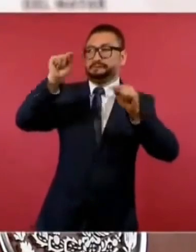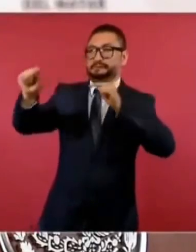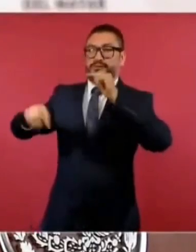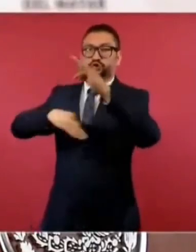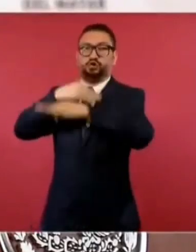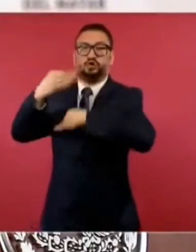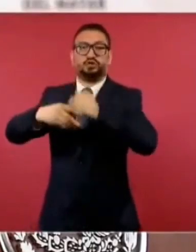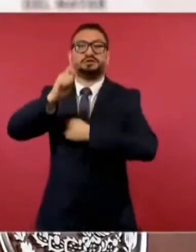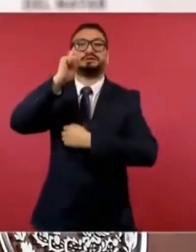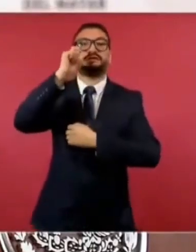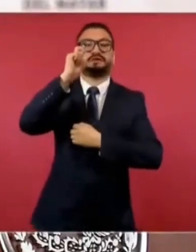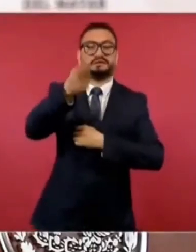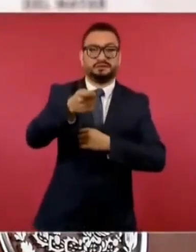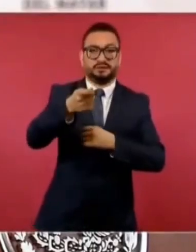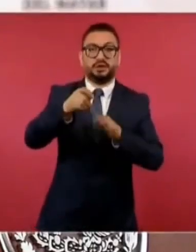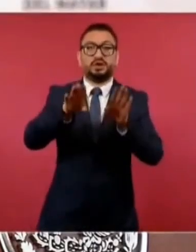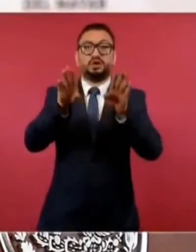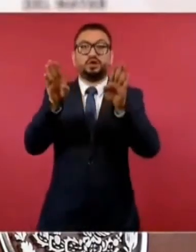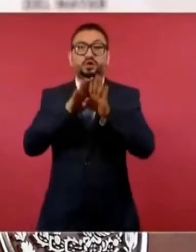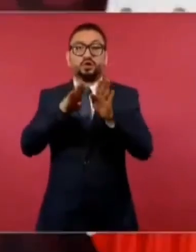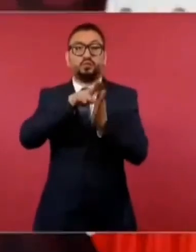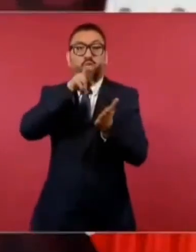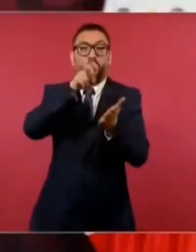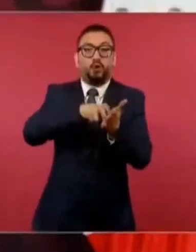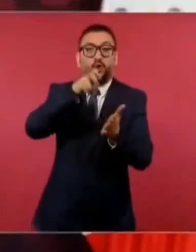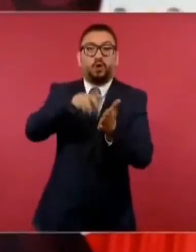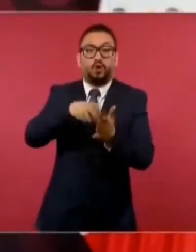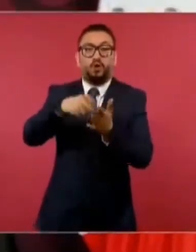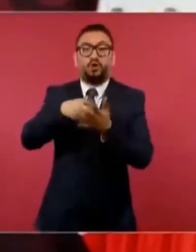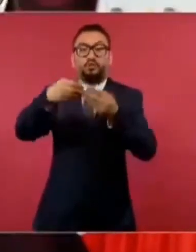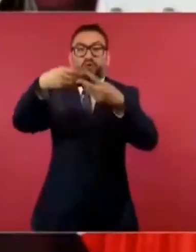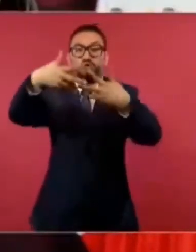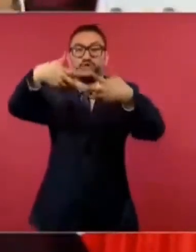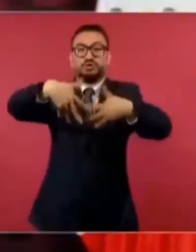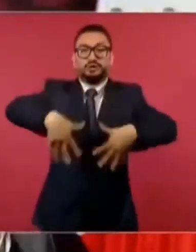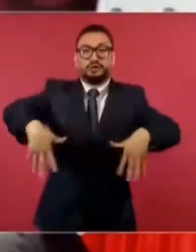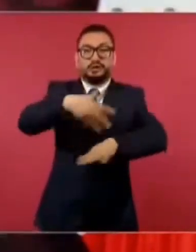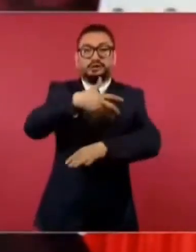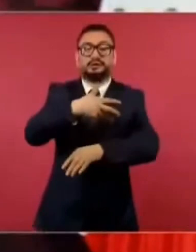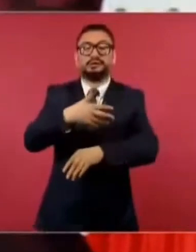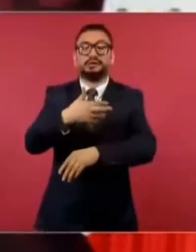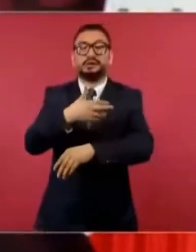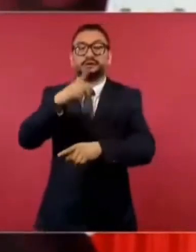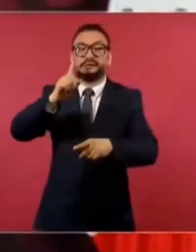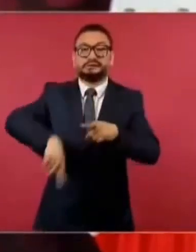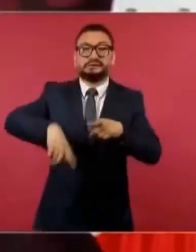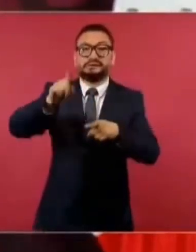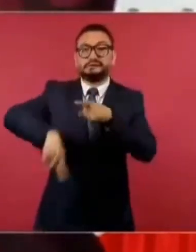las llamadas reformas estructurales. Ellos crearon eso.